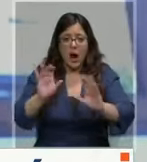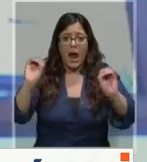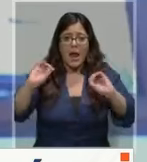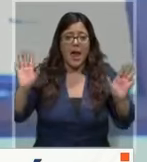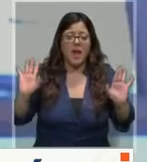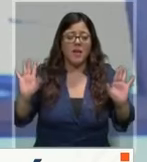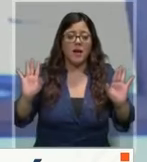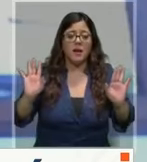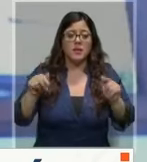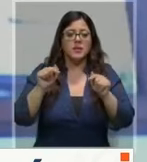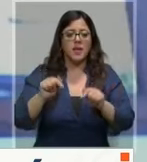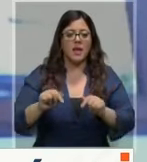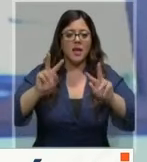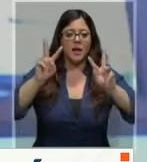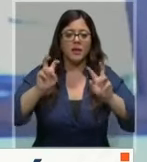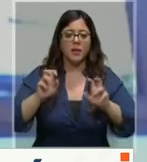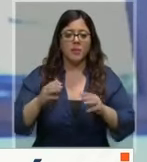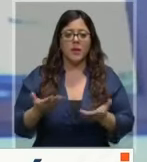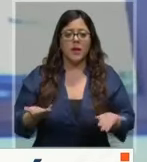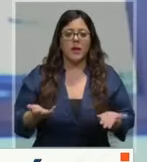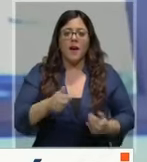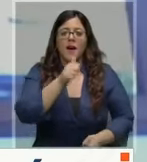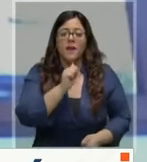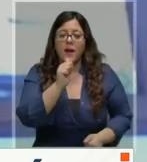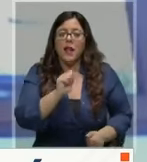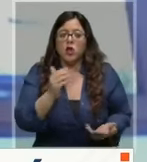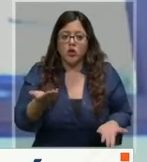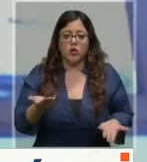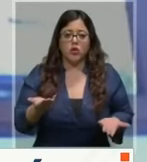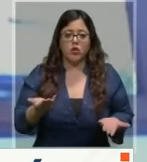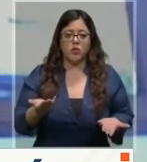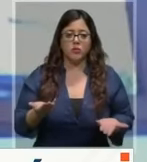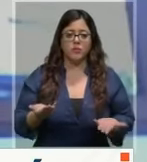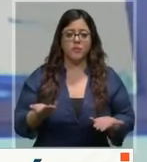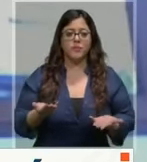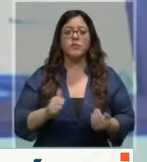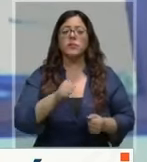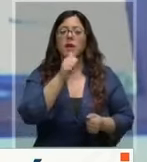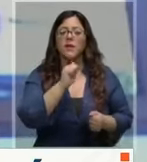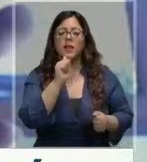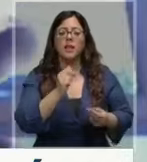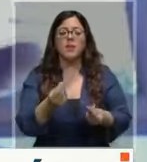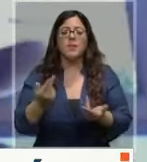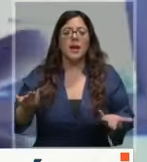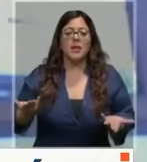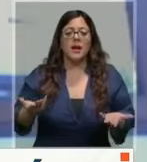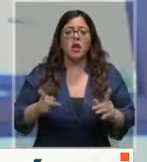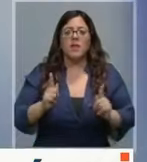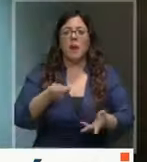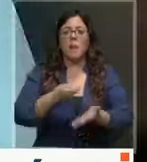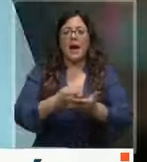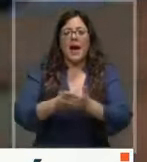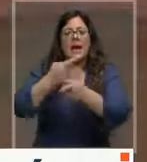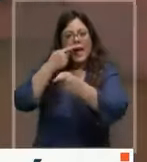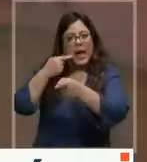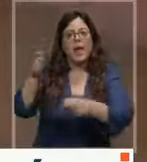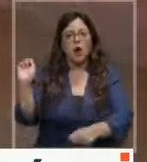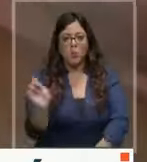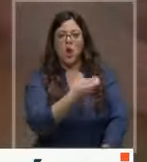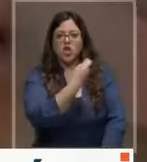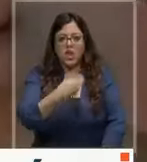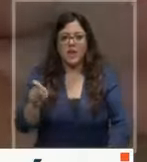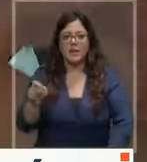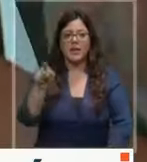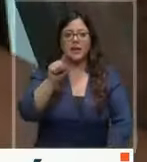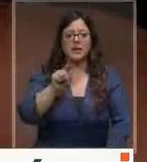un poco, o sea, faltó caja, porque lo que faltaba de caja era lo que tenía que pagar Fernando González. El